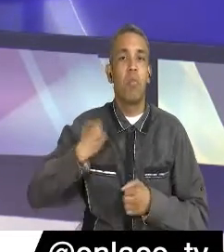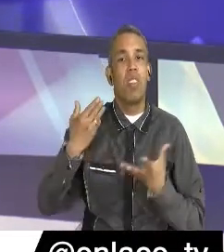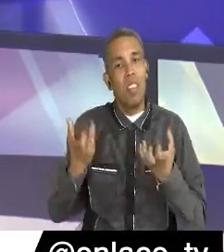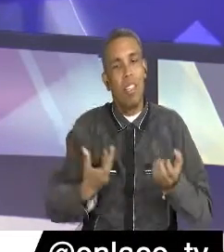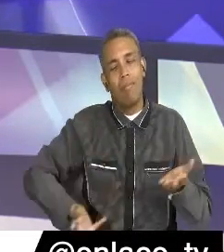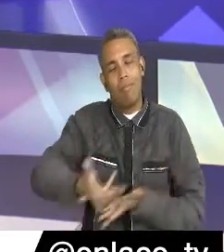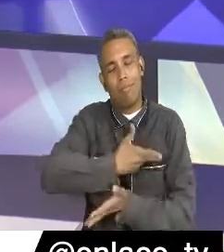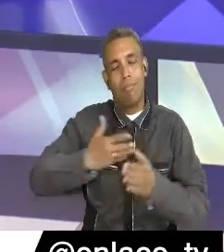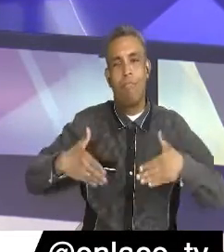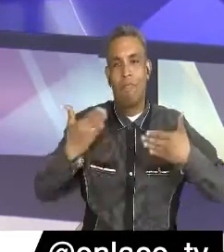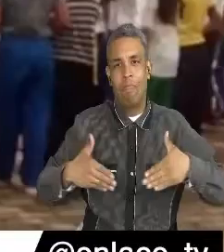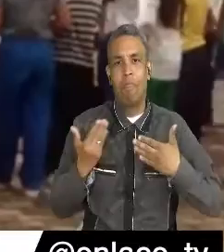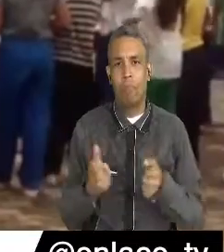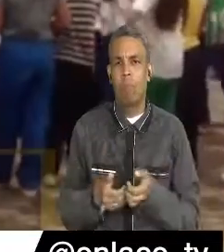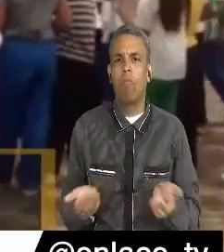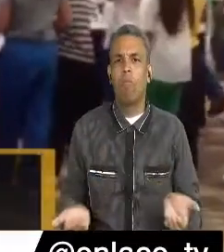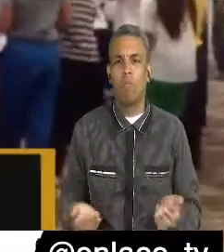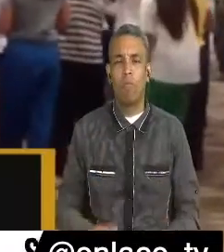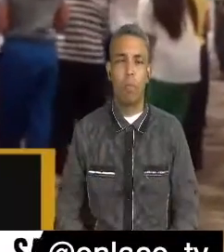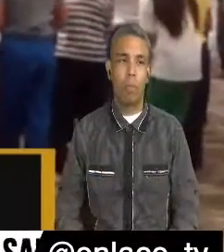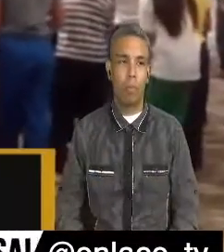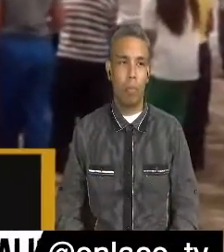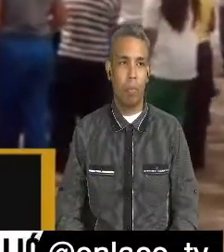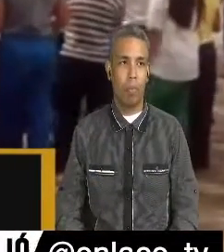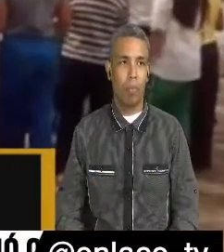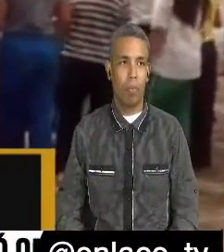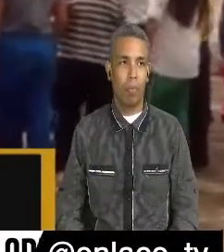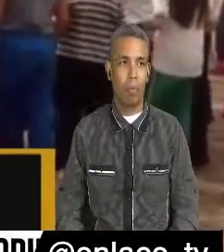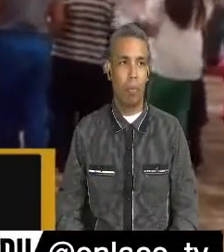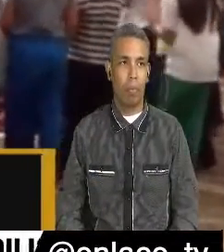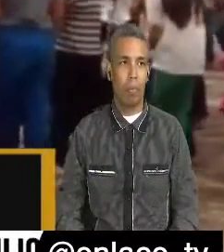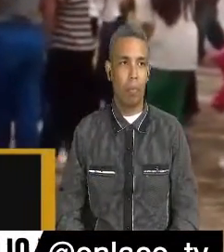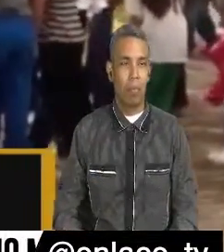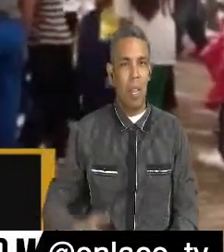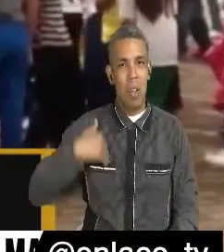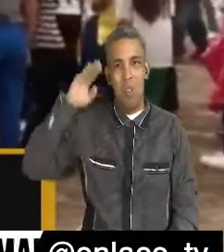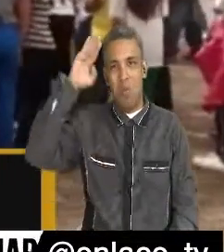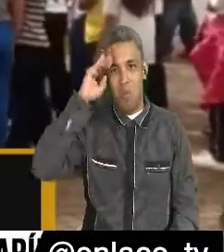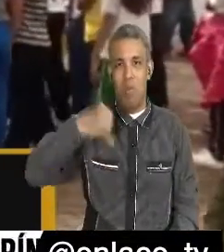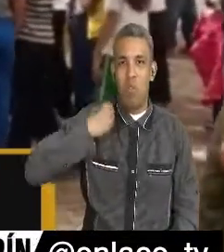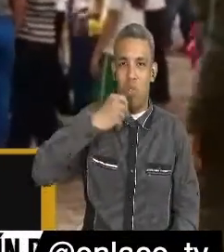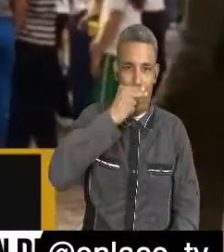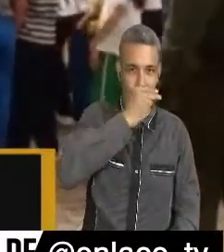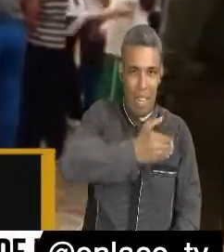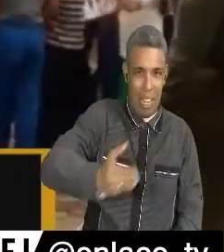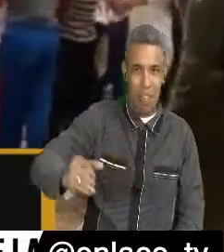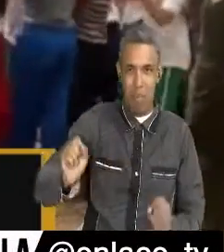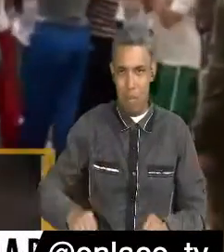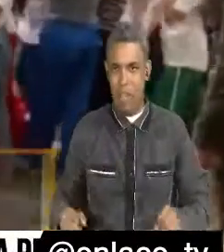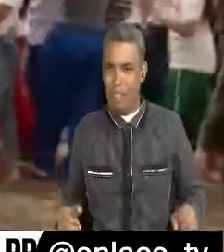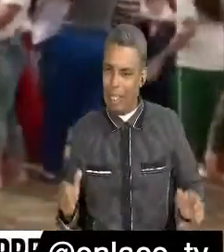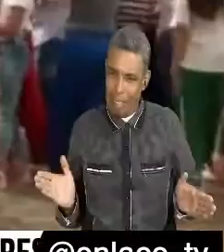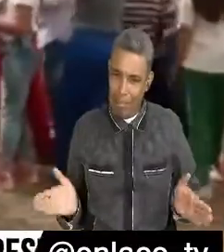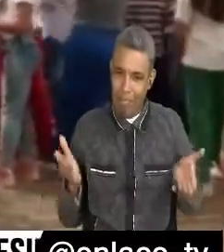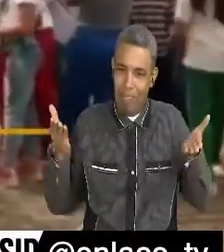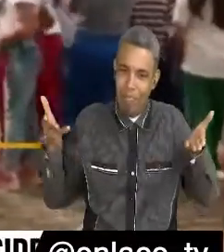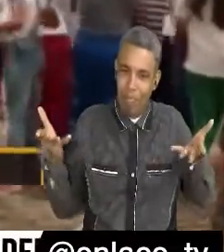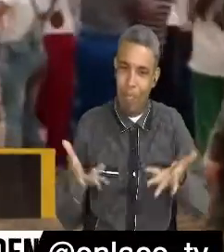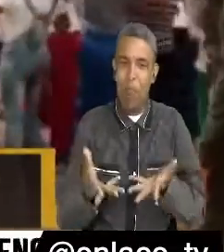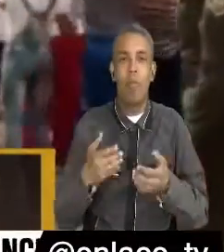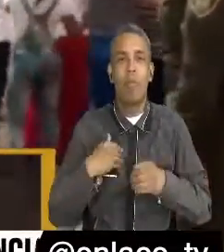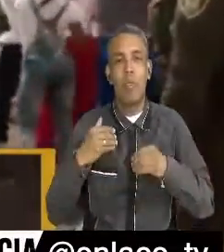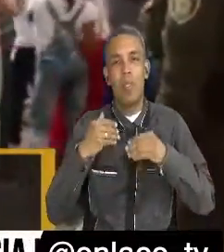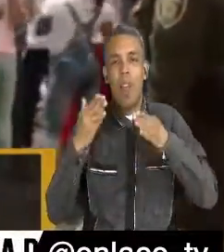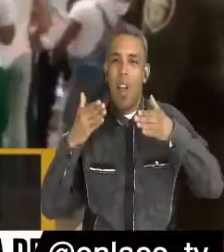de una manera sana. El grupo de infancia y de adolescencia del Magdalena Medio, en compañía de los integrantes del bus interactivo, regalaron sonrisas a